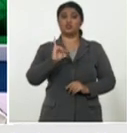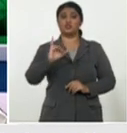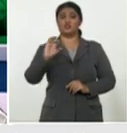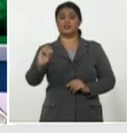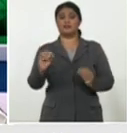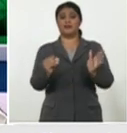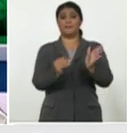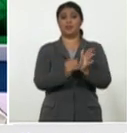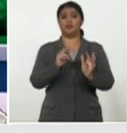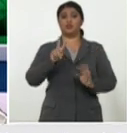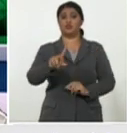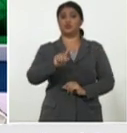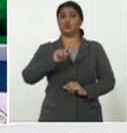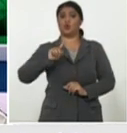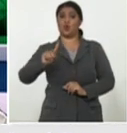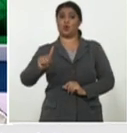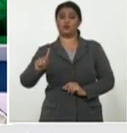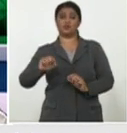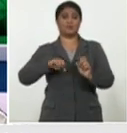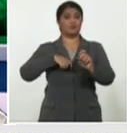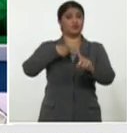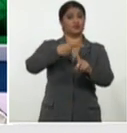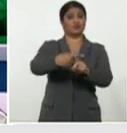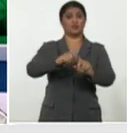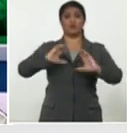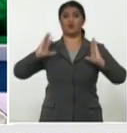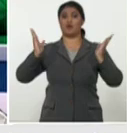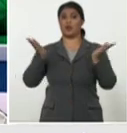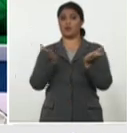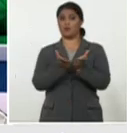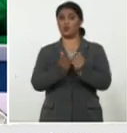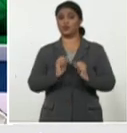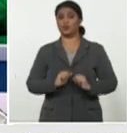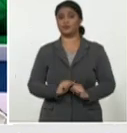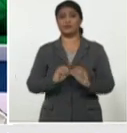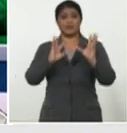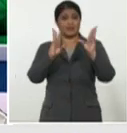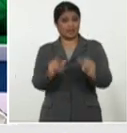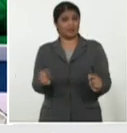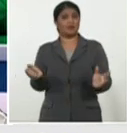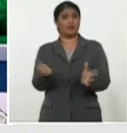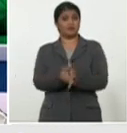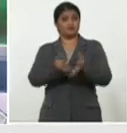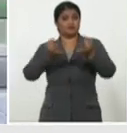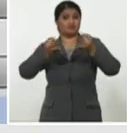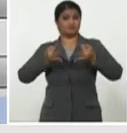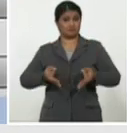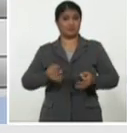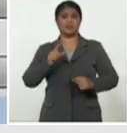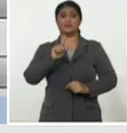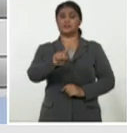860.211, hace que la cifra total de casos confirmados sea de